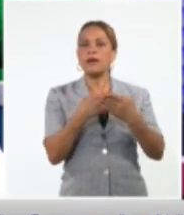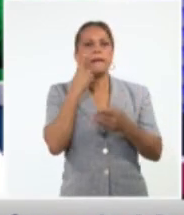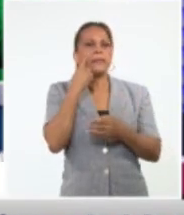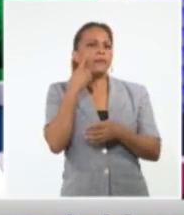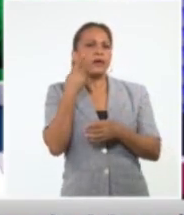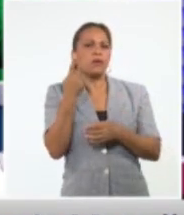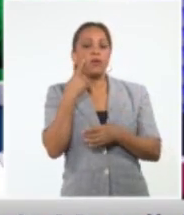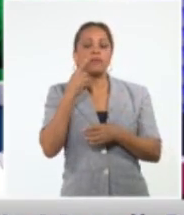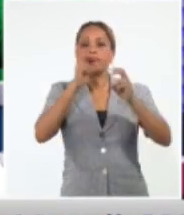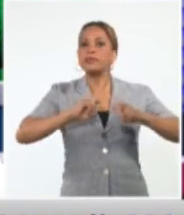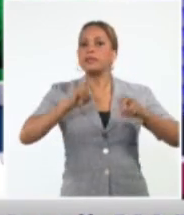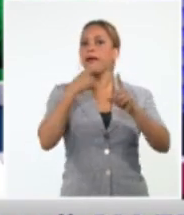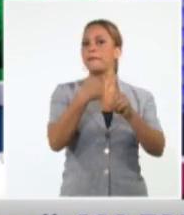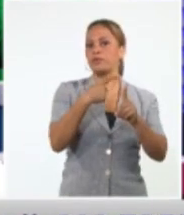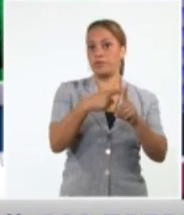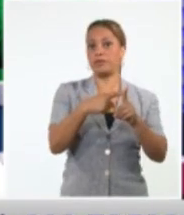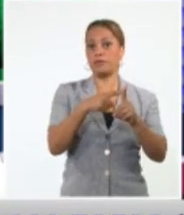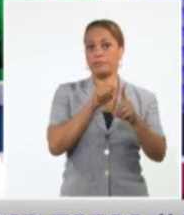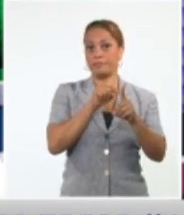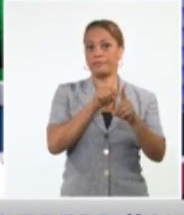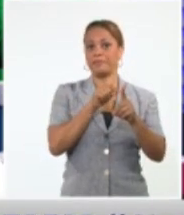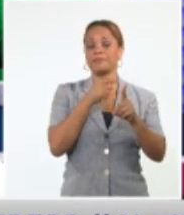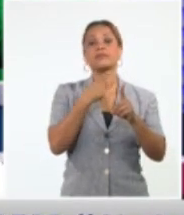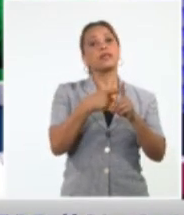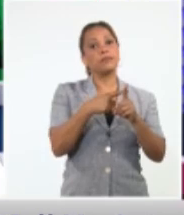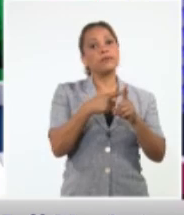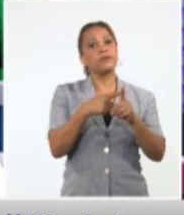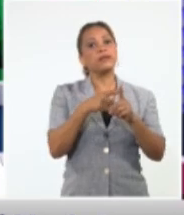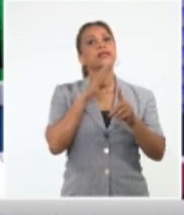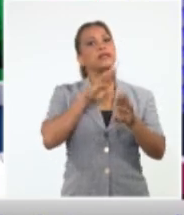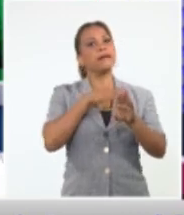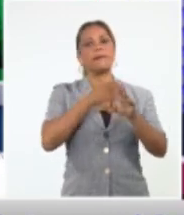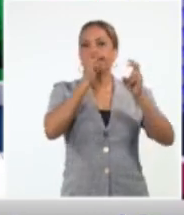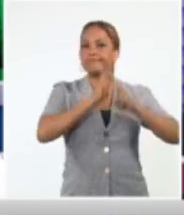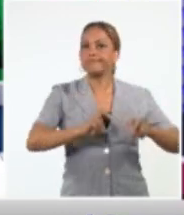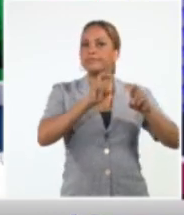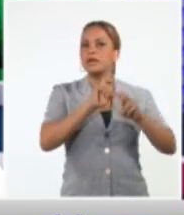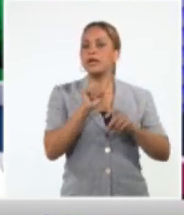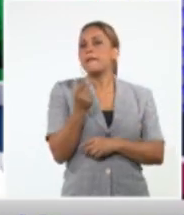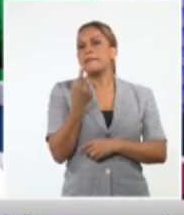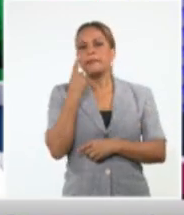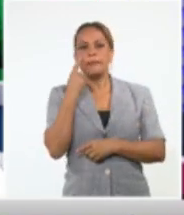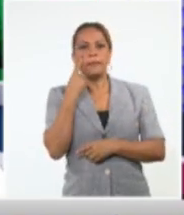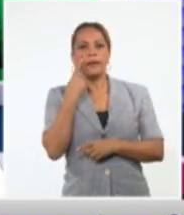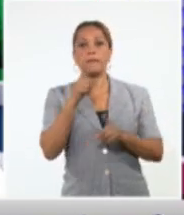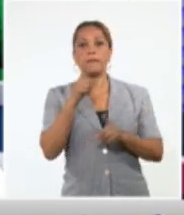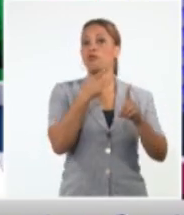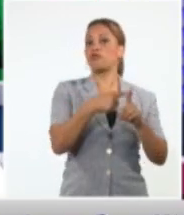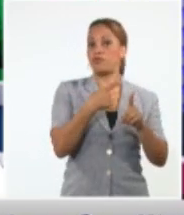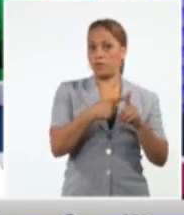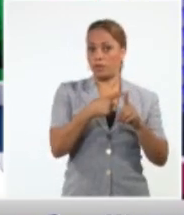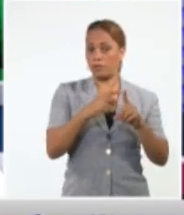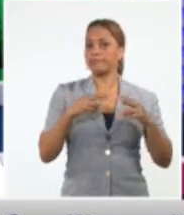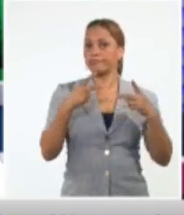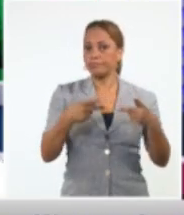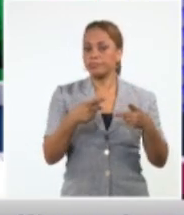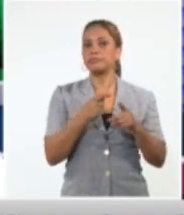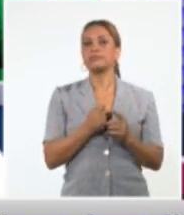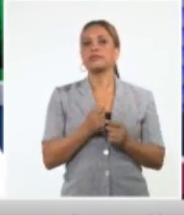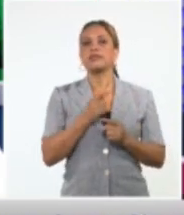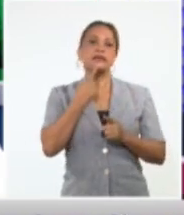positivo. De los positivos ni hablar, eso se estudia. Pero primero ver si está positivo, y si está